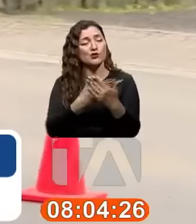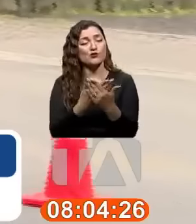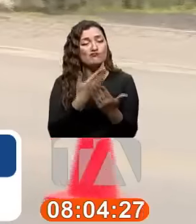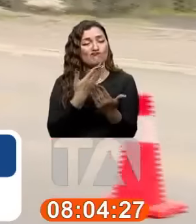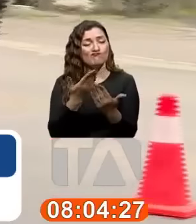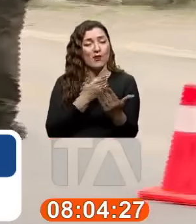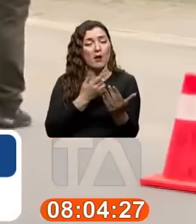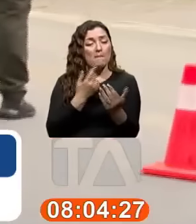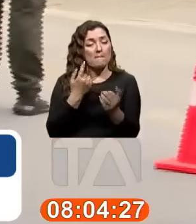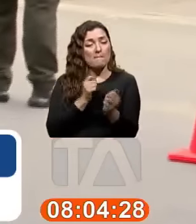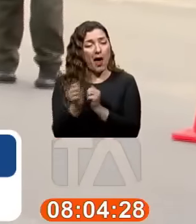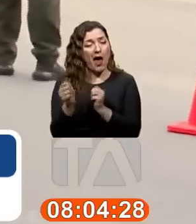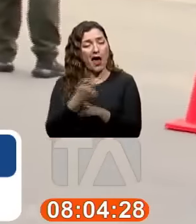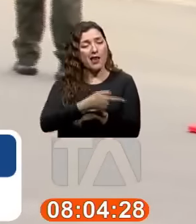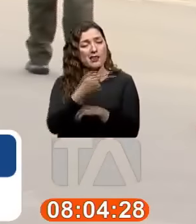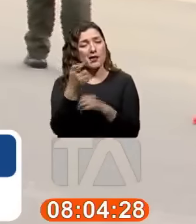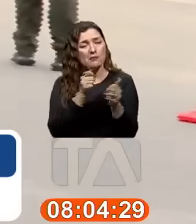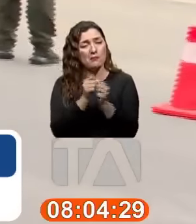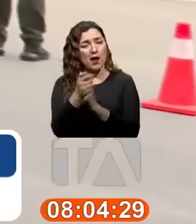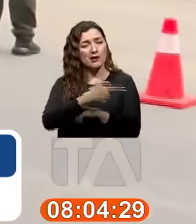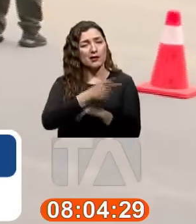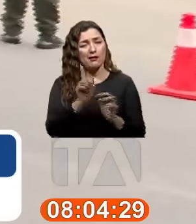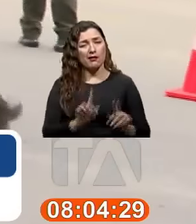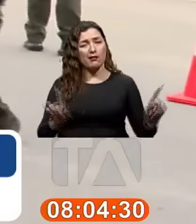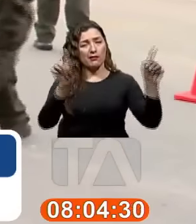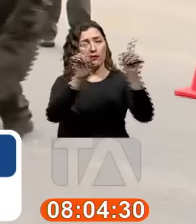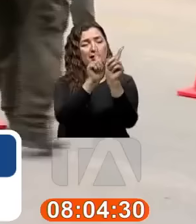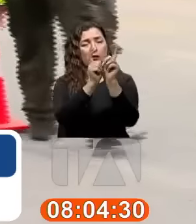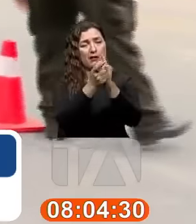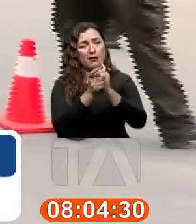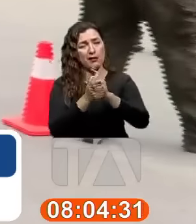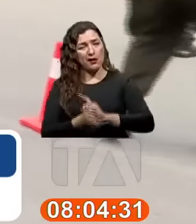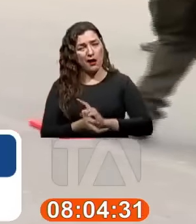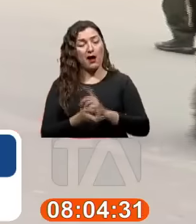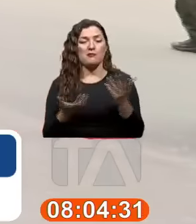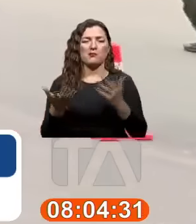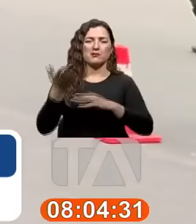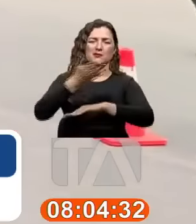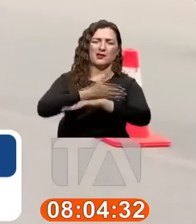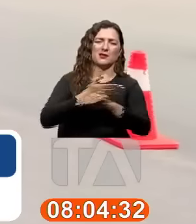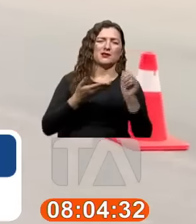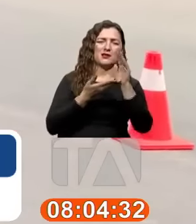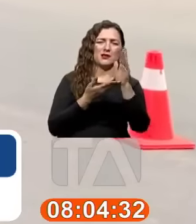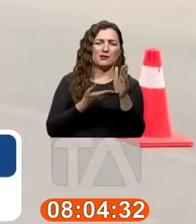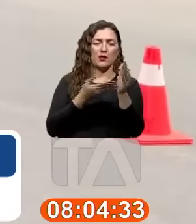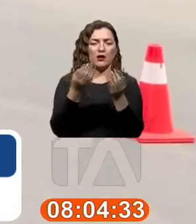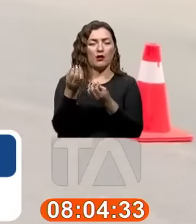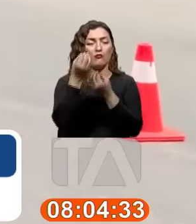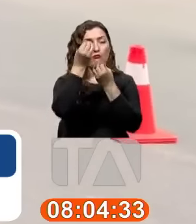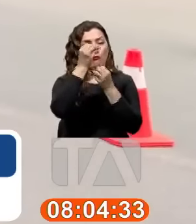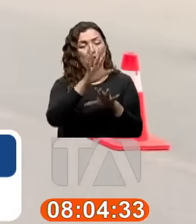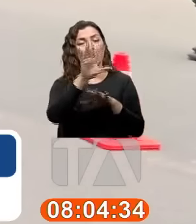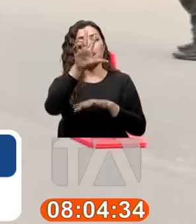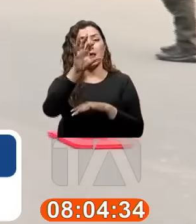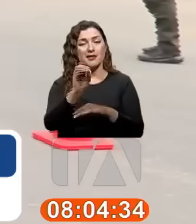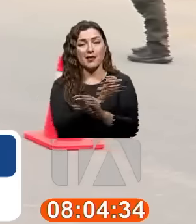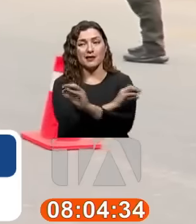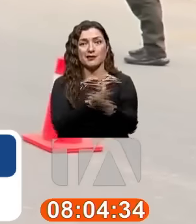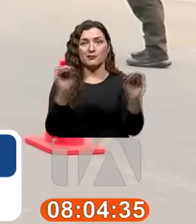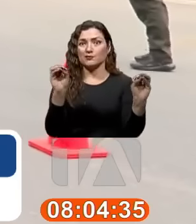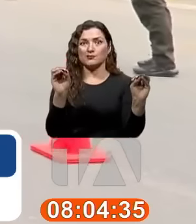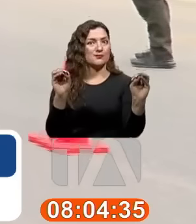conforme pasan los días, estos datos van cambiando, van variando. Ya lo decíamos, iniciaba por ejemplo con un reporte de 30 desaparecidos, luego nos